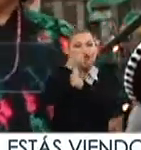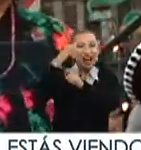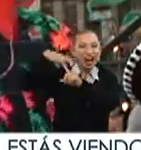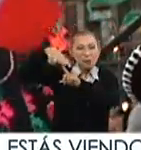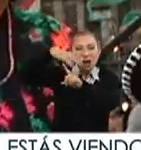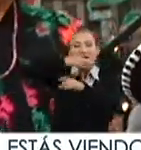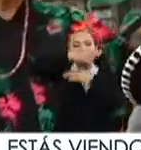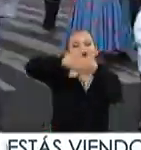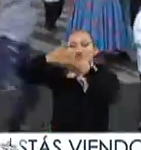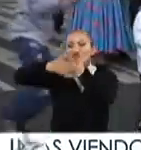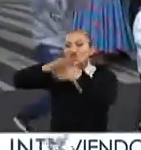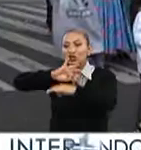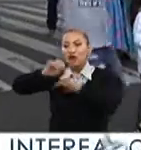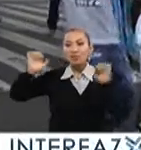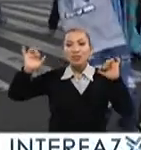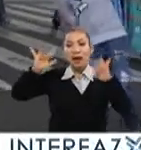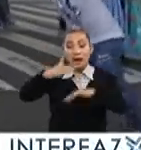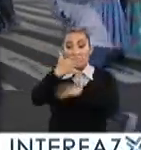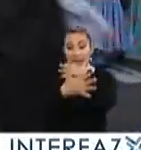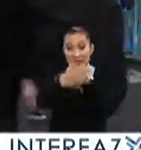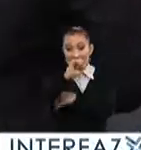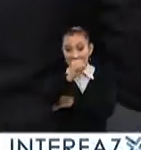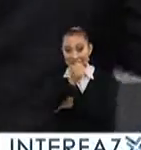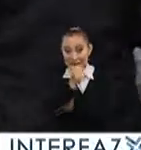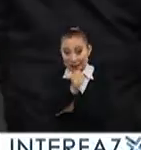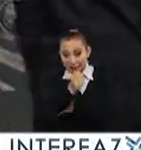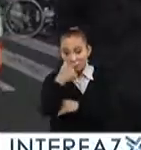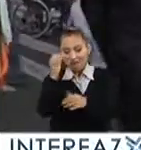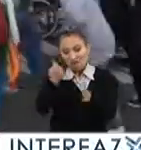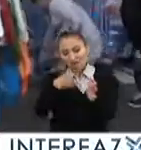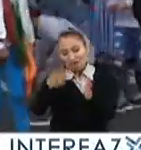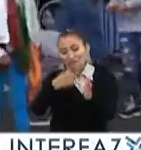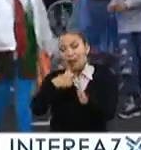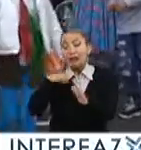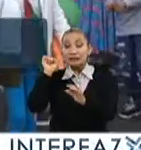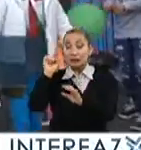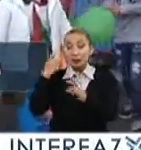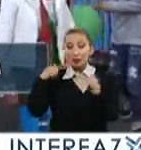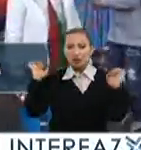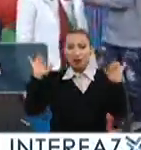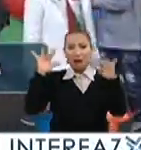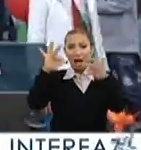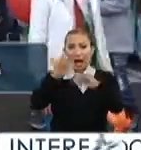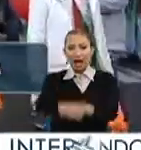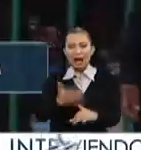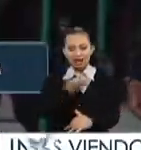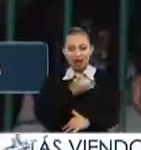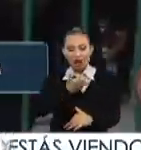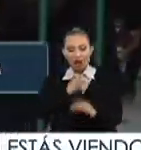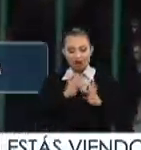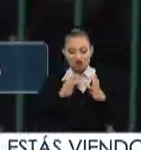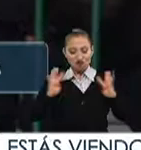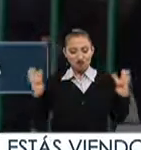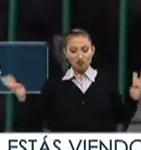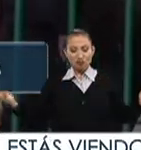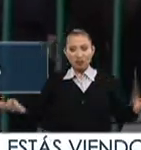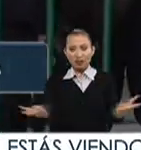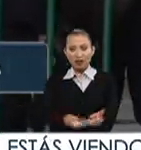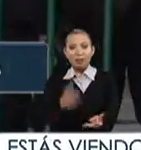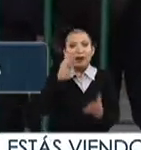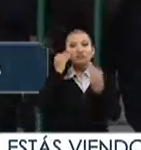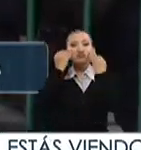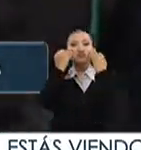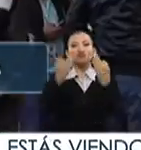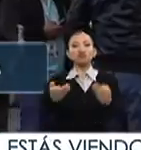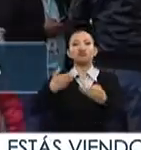para llamar a todos. Como cada 15 de septiembre, este sábado miles de personas se congregaron en la plancha del Zócalo de la Ciudad de México